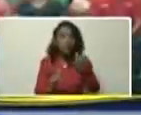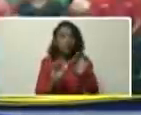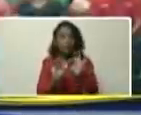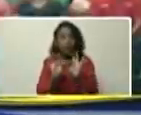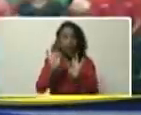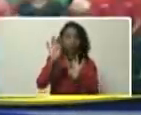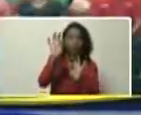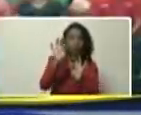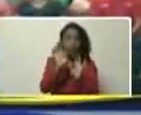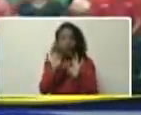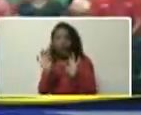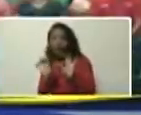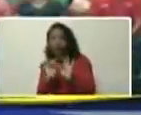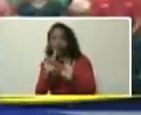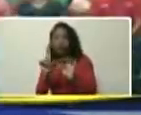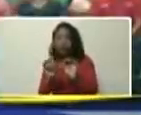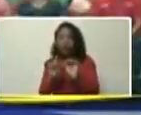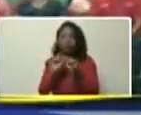mediciones, encuestas,